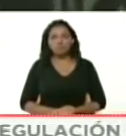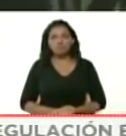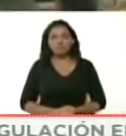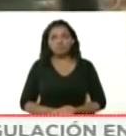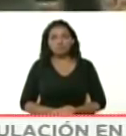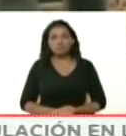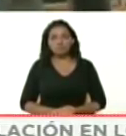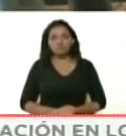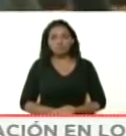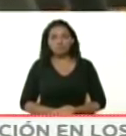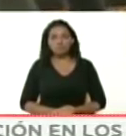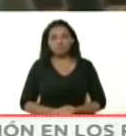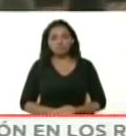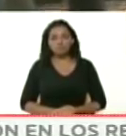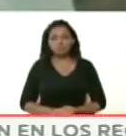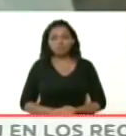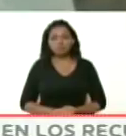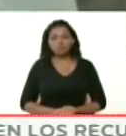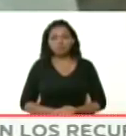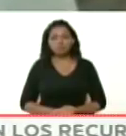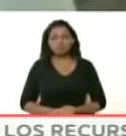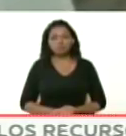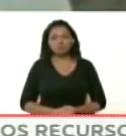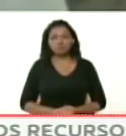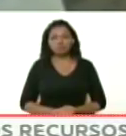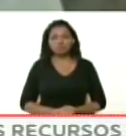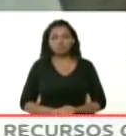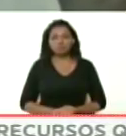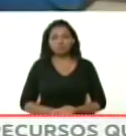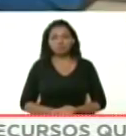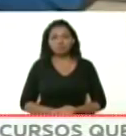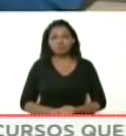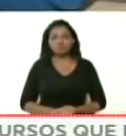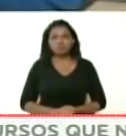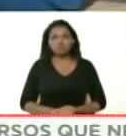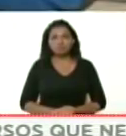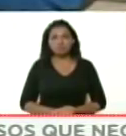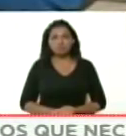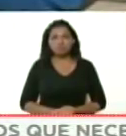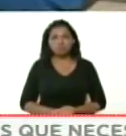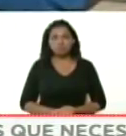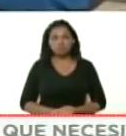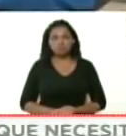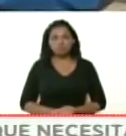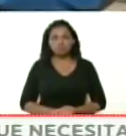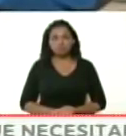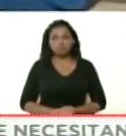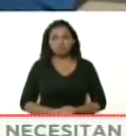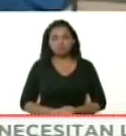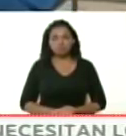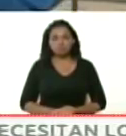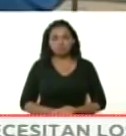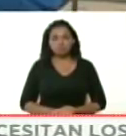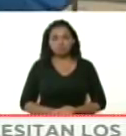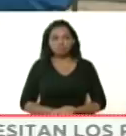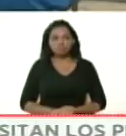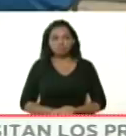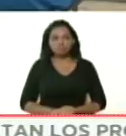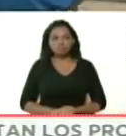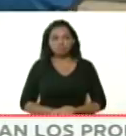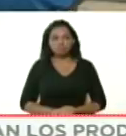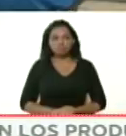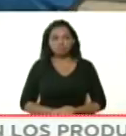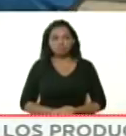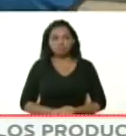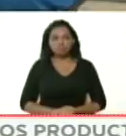para la producción lechera. Bueno, saludos, presidente. Bueno, sí, realmente es un gran esfuerzo. Siempre me he dedicado a la parte agropecuaria. Pues